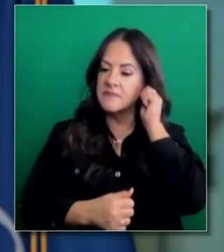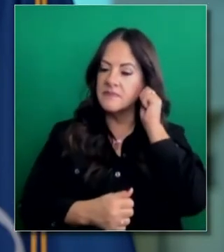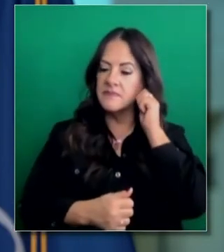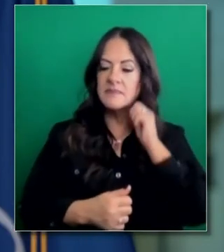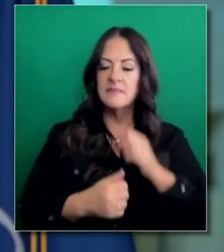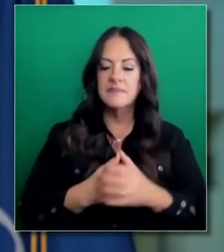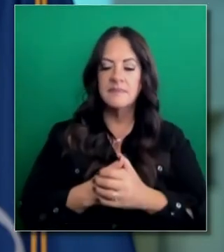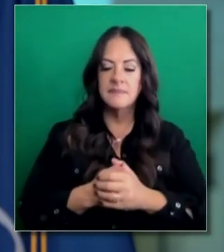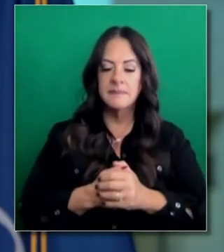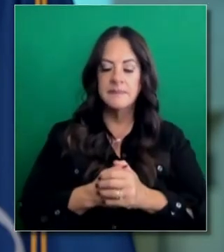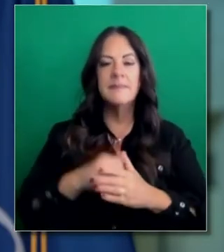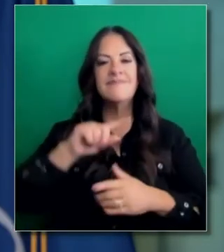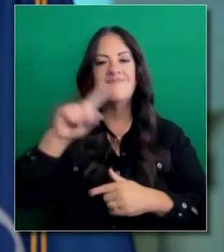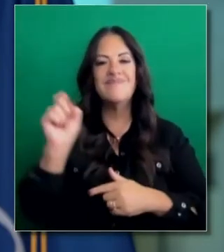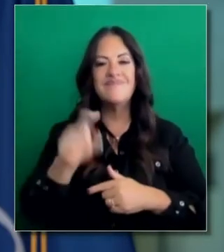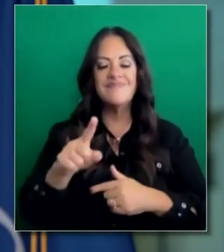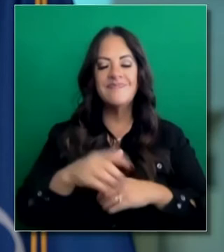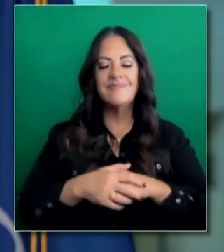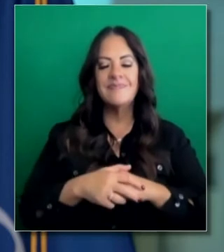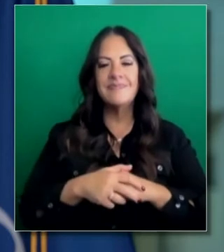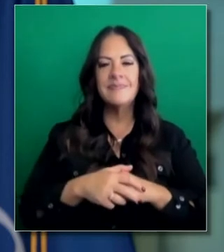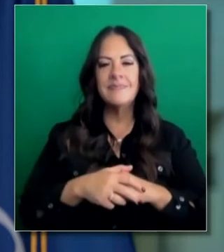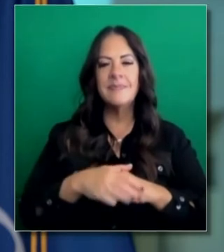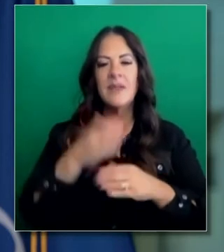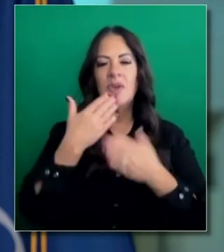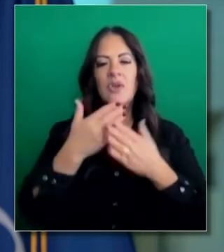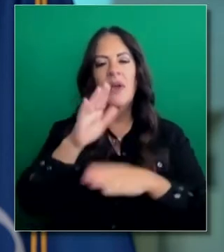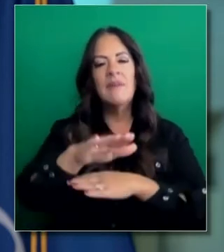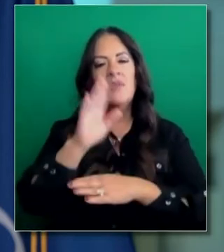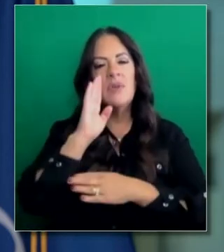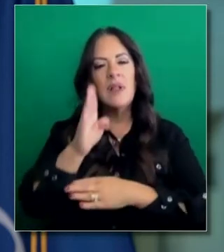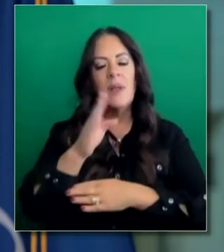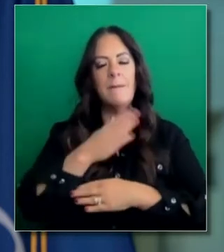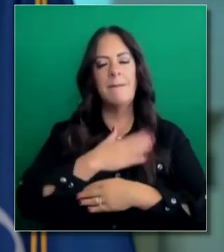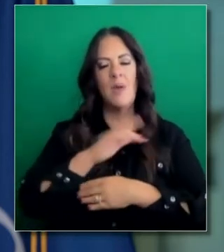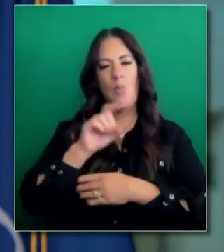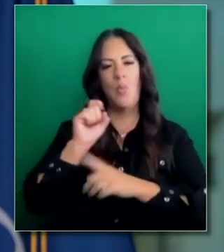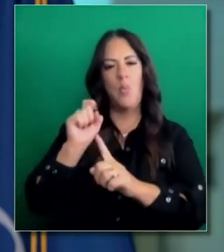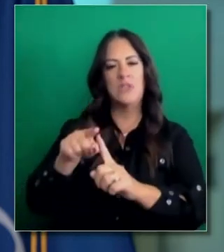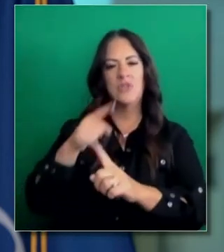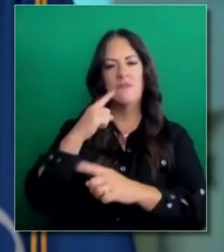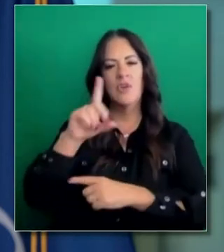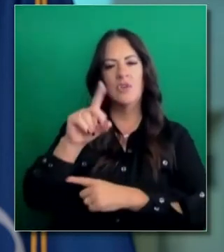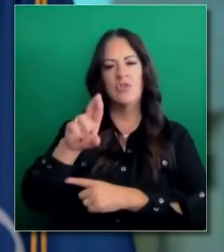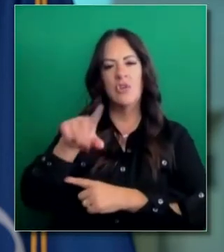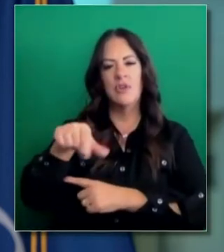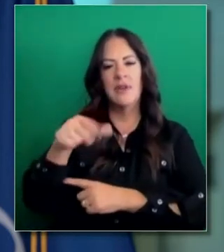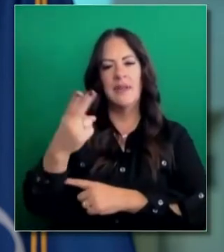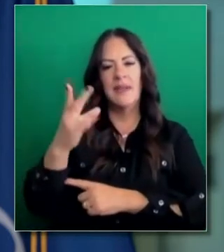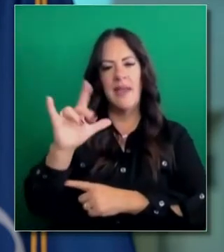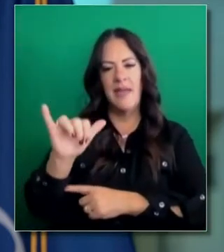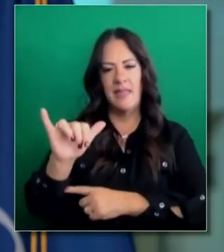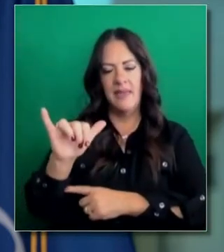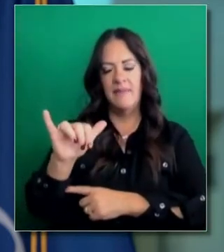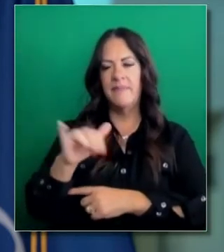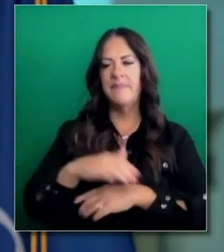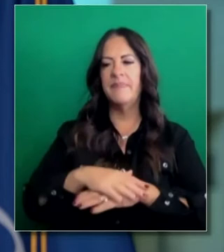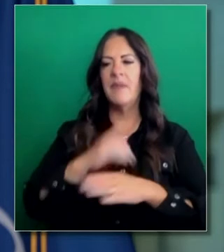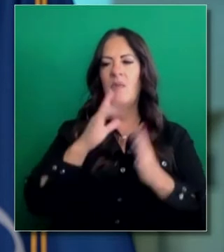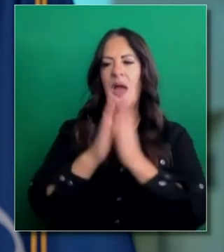qué tal gobernador buenas tardes mi pregunta es para el doctor gary doctor galli